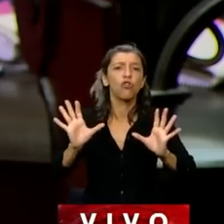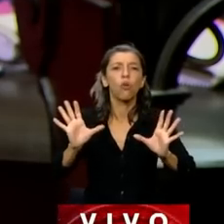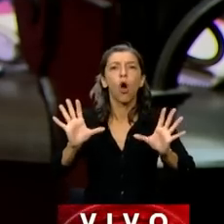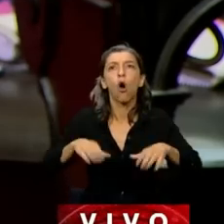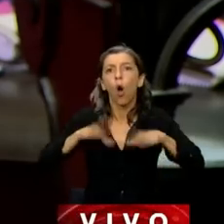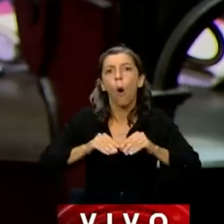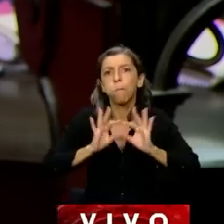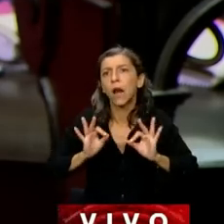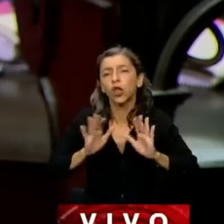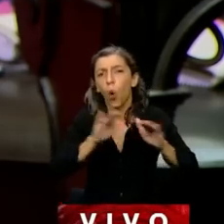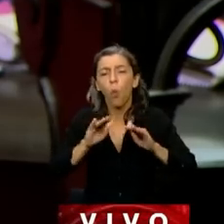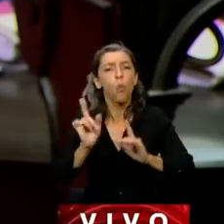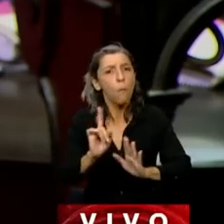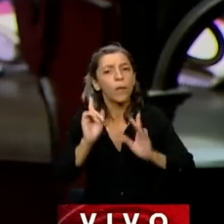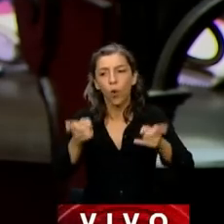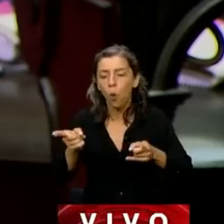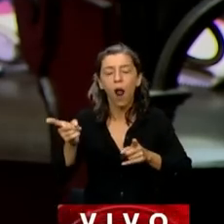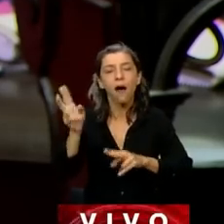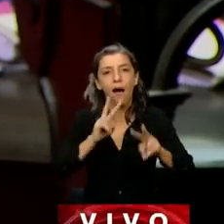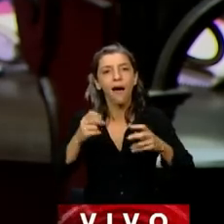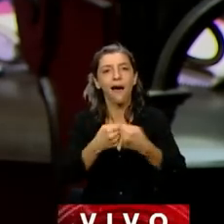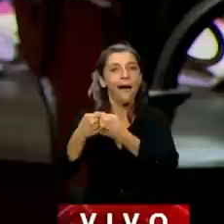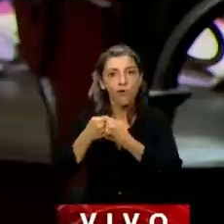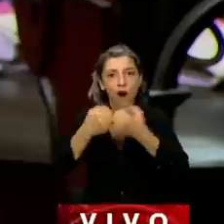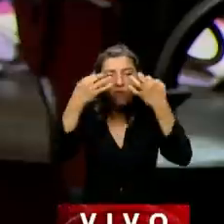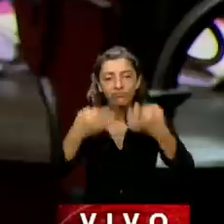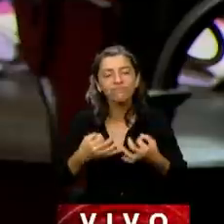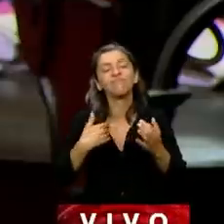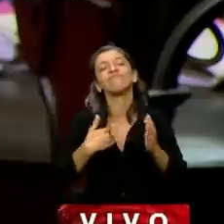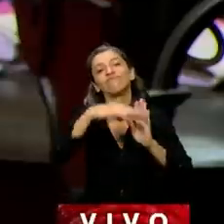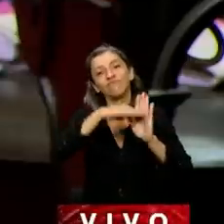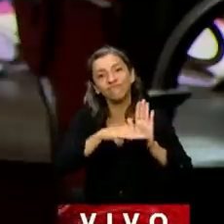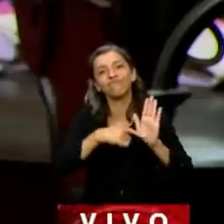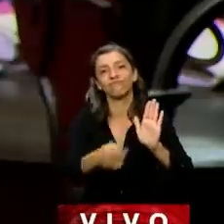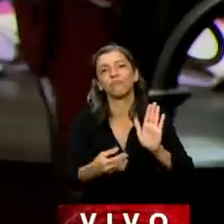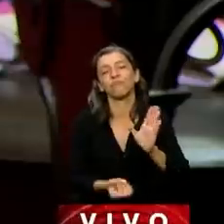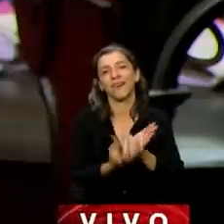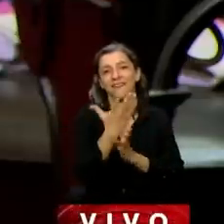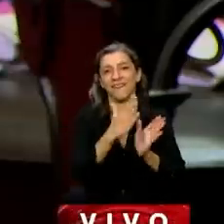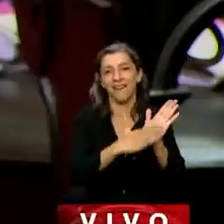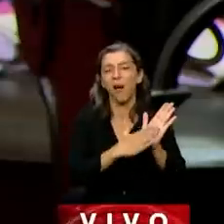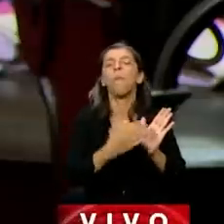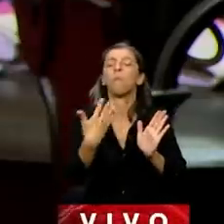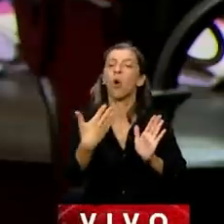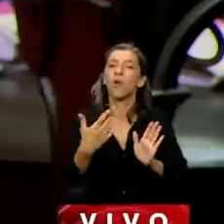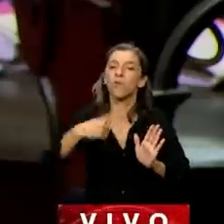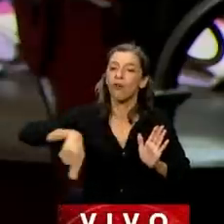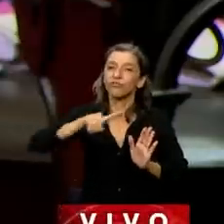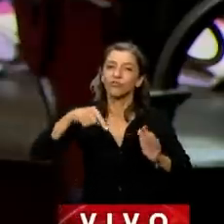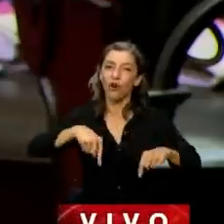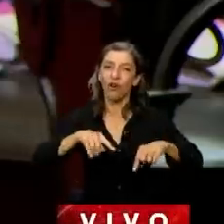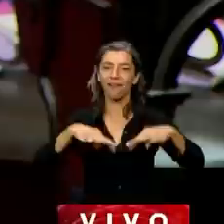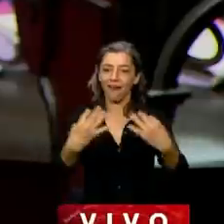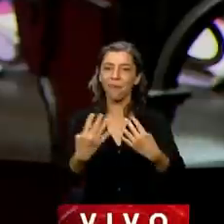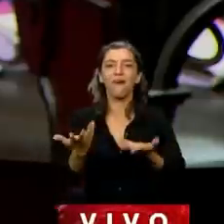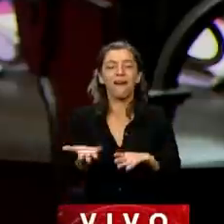creo que definen que esta Cámara expresa esta noche la fuerte vocación de